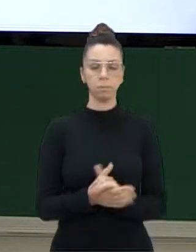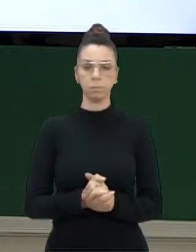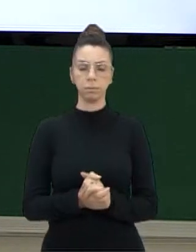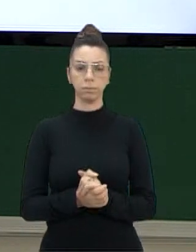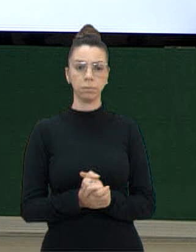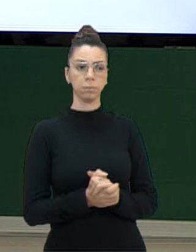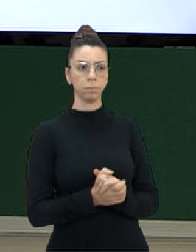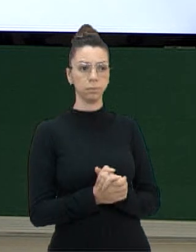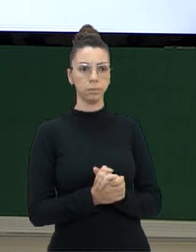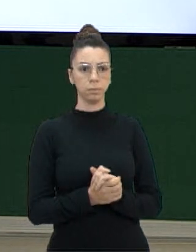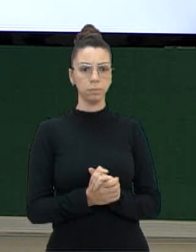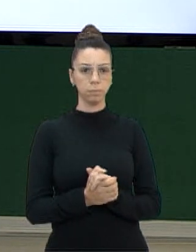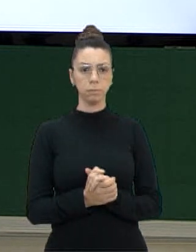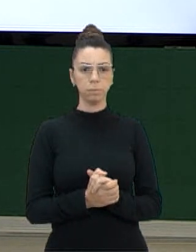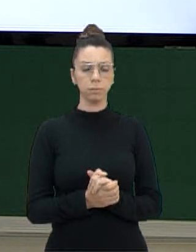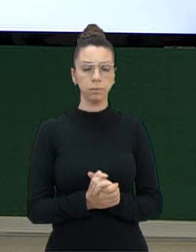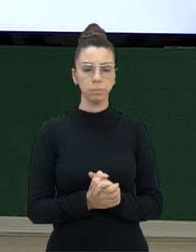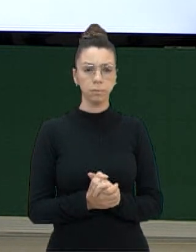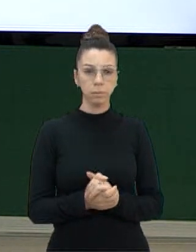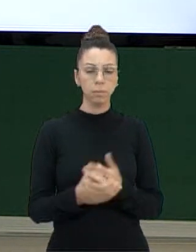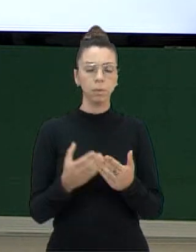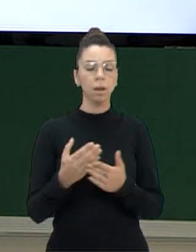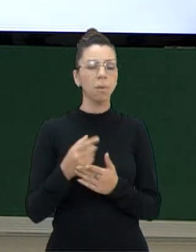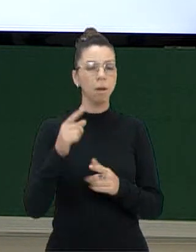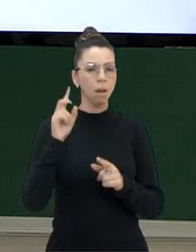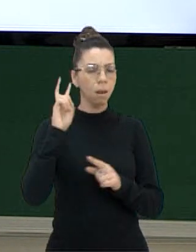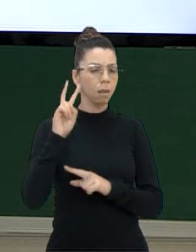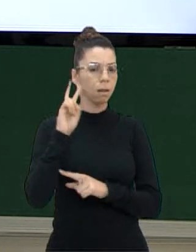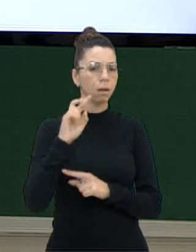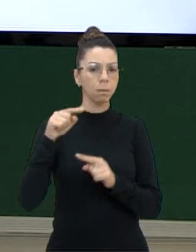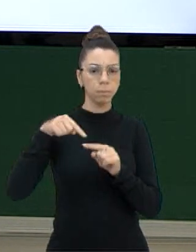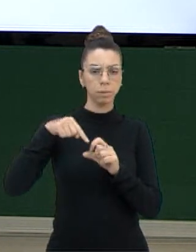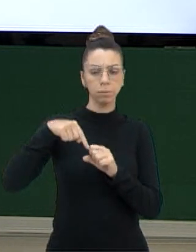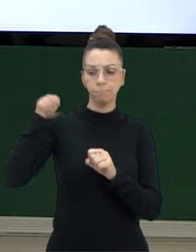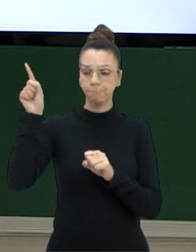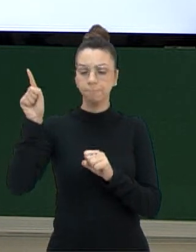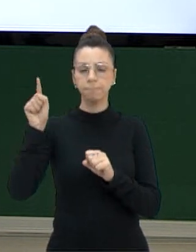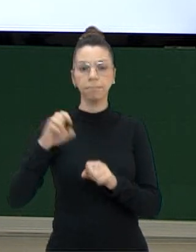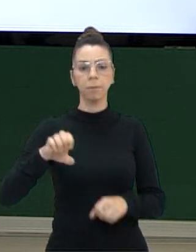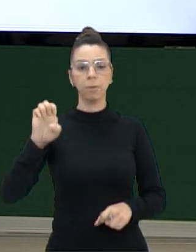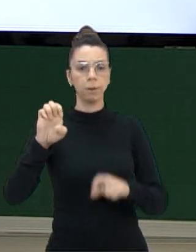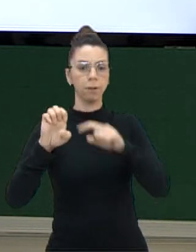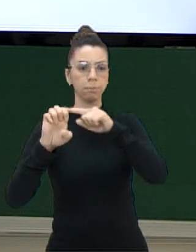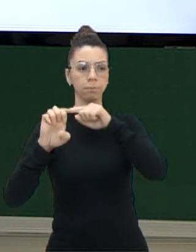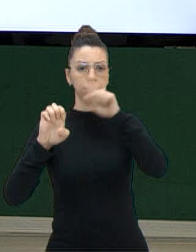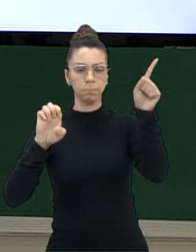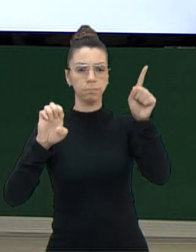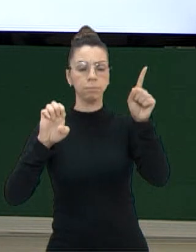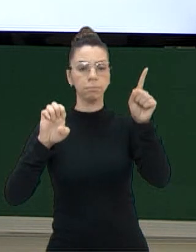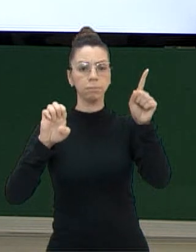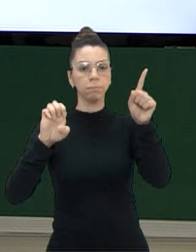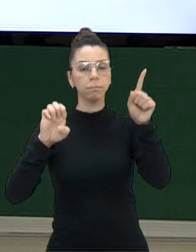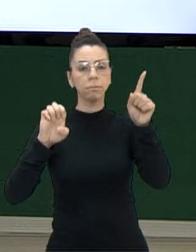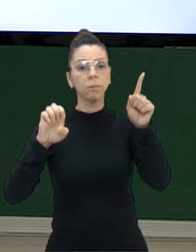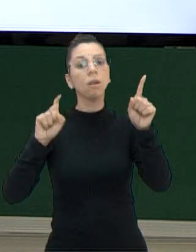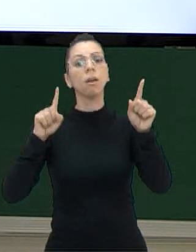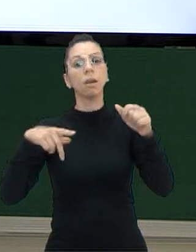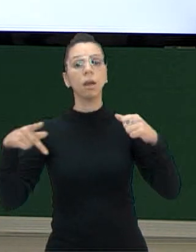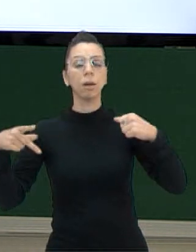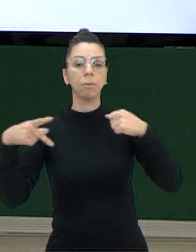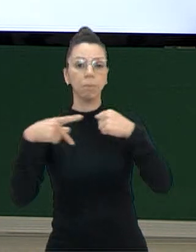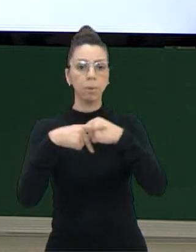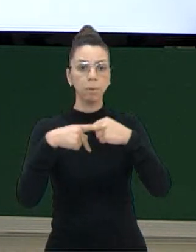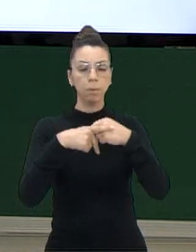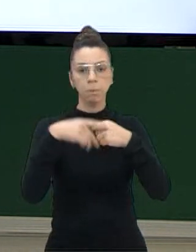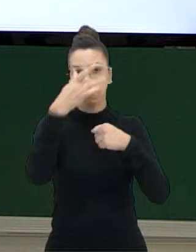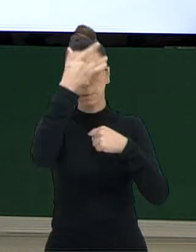aqui, entramos naquela aula de acentuação diacrítica, o ele acentuado é isso mesmo, pronome personal,